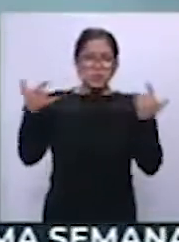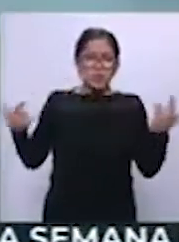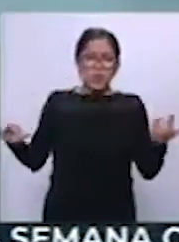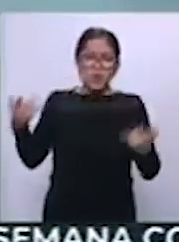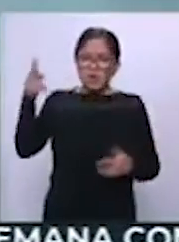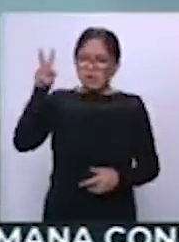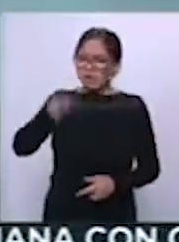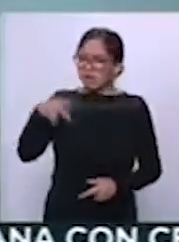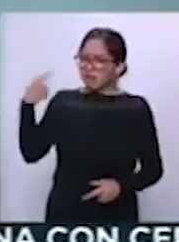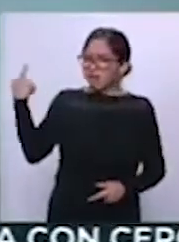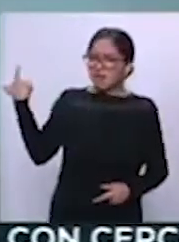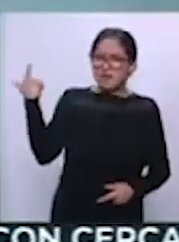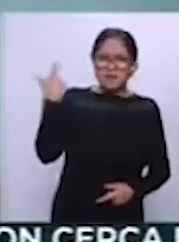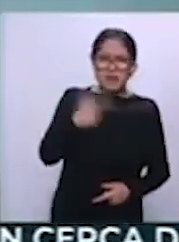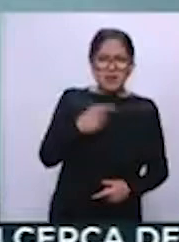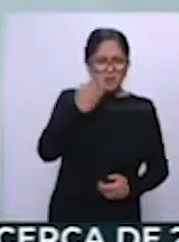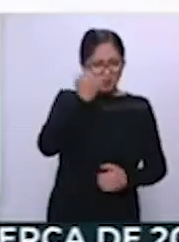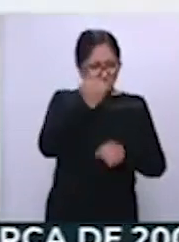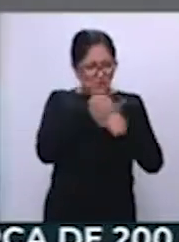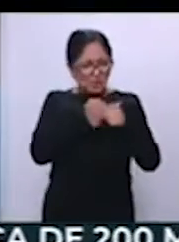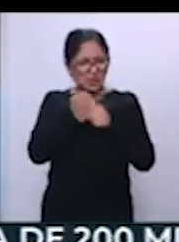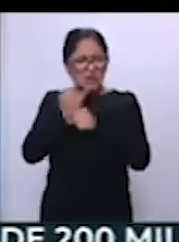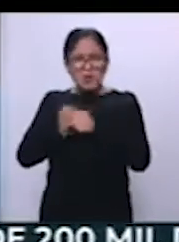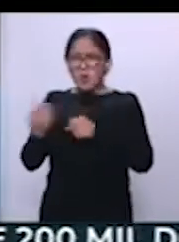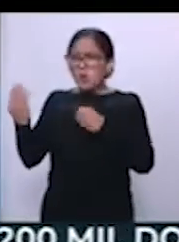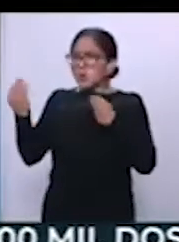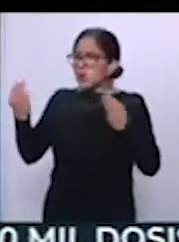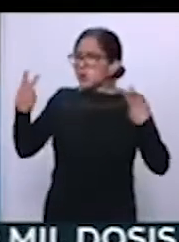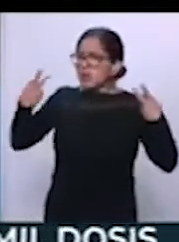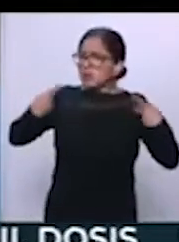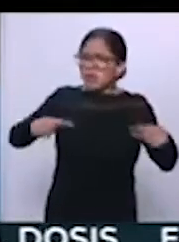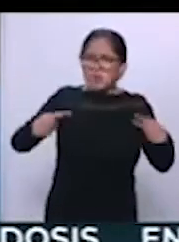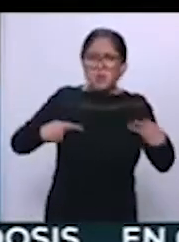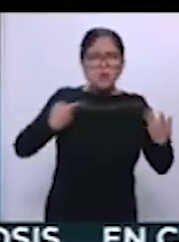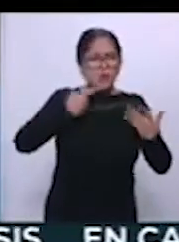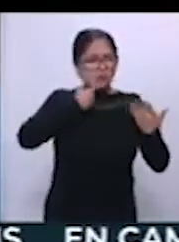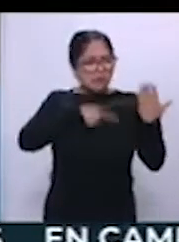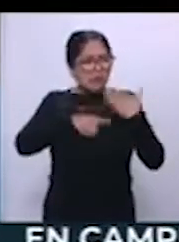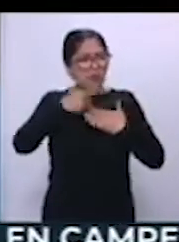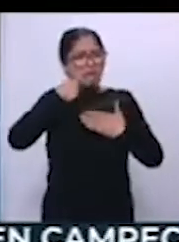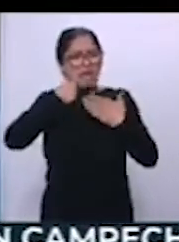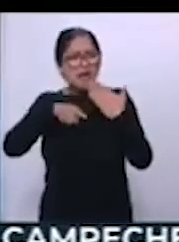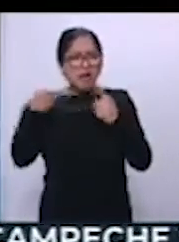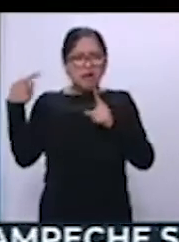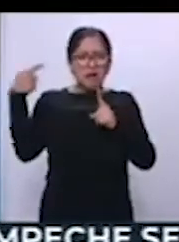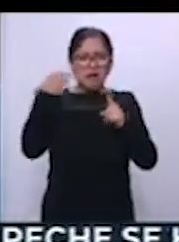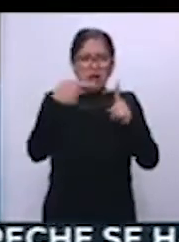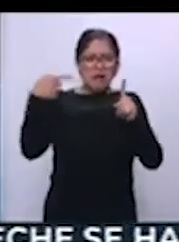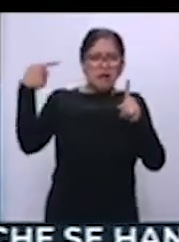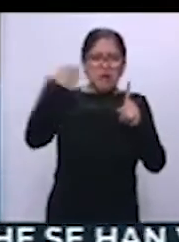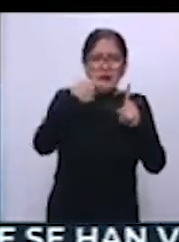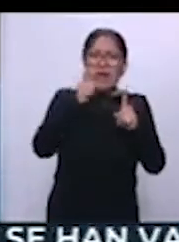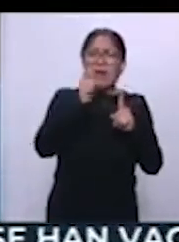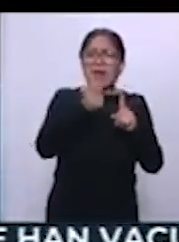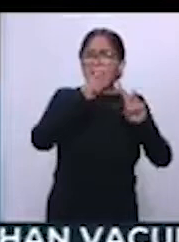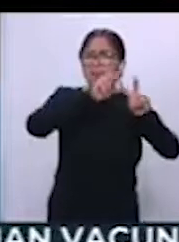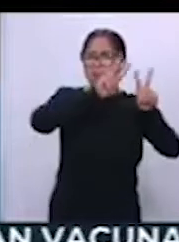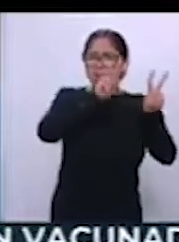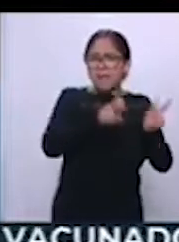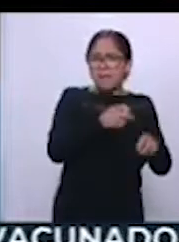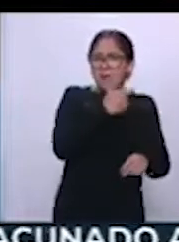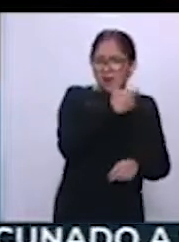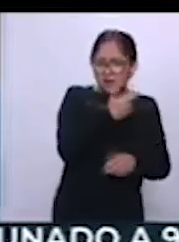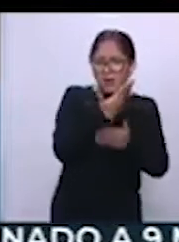vea, porque les digo, hay acusaciones de todo tipo, desde lo que tiene que ver con el tema del dinero. Lo que dice ahora